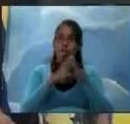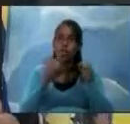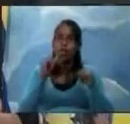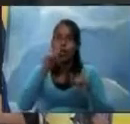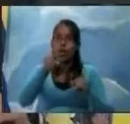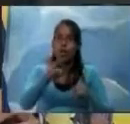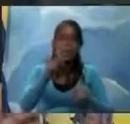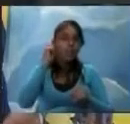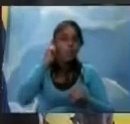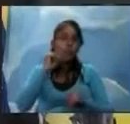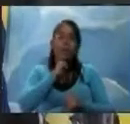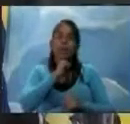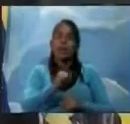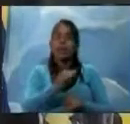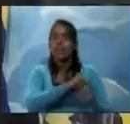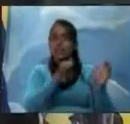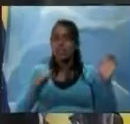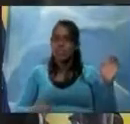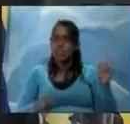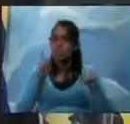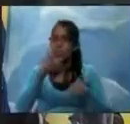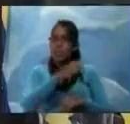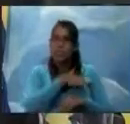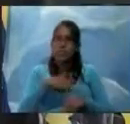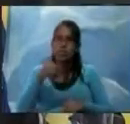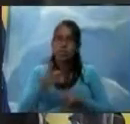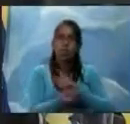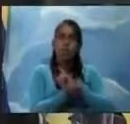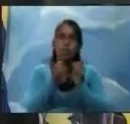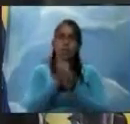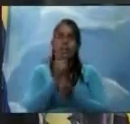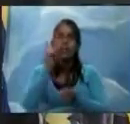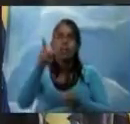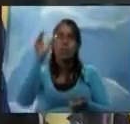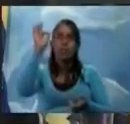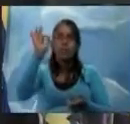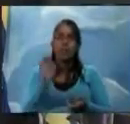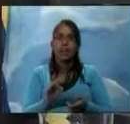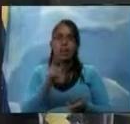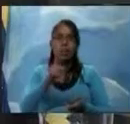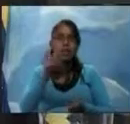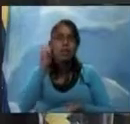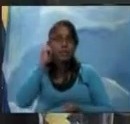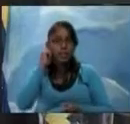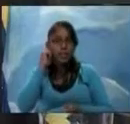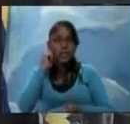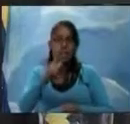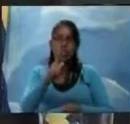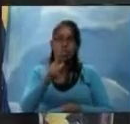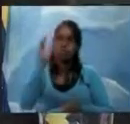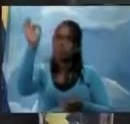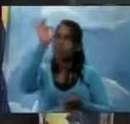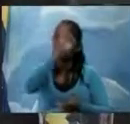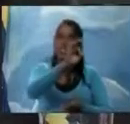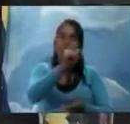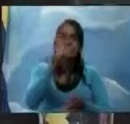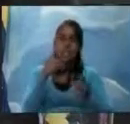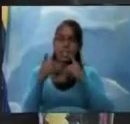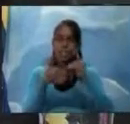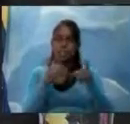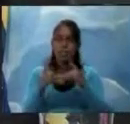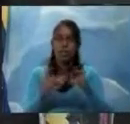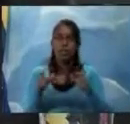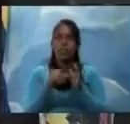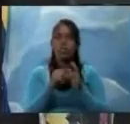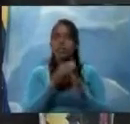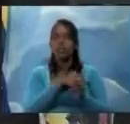ella era. El Señor también quiere que tú te conviertas en un predicador, en una predicadora, en un discipulador. Donde quiera